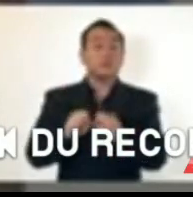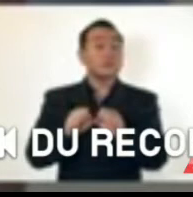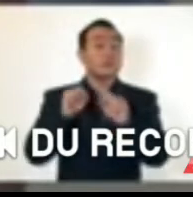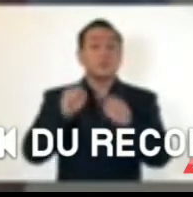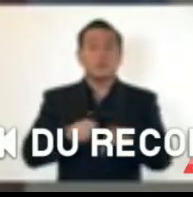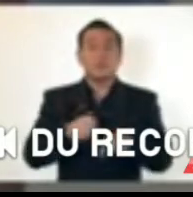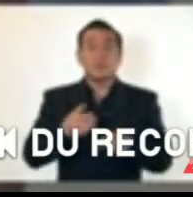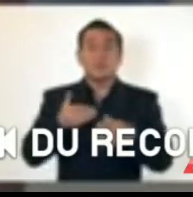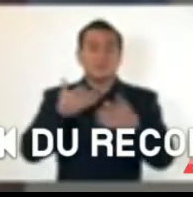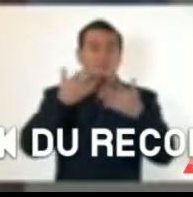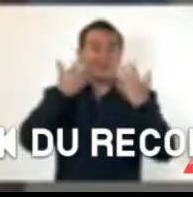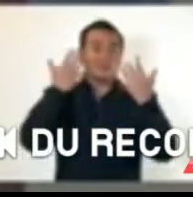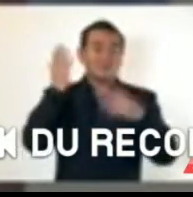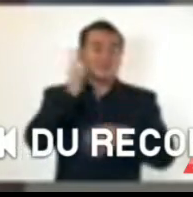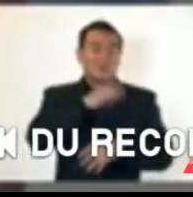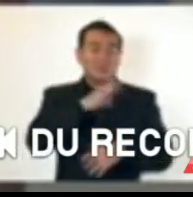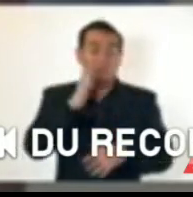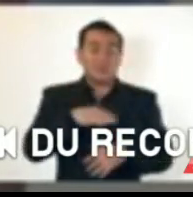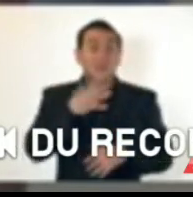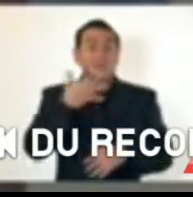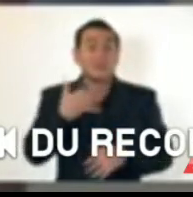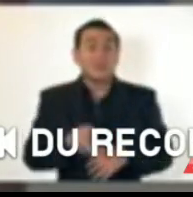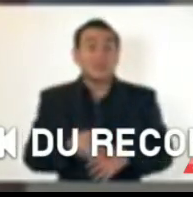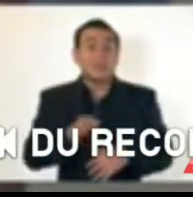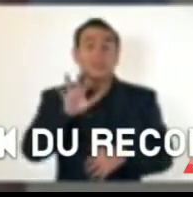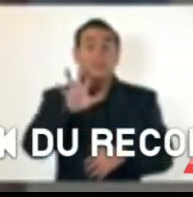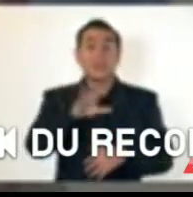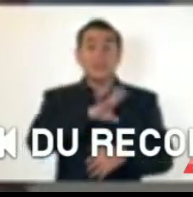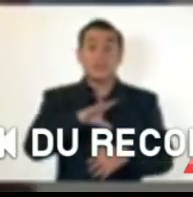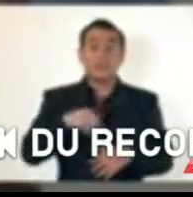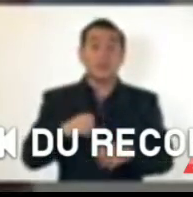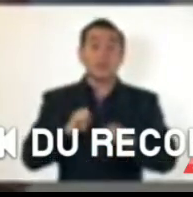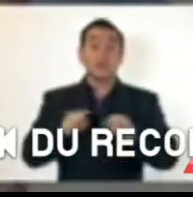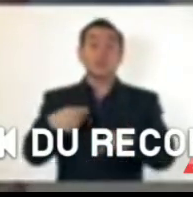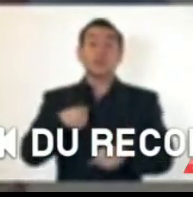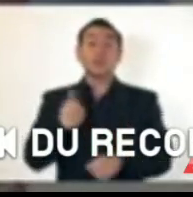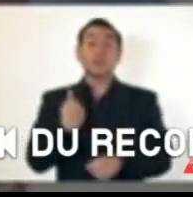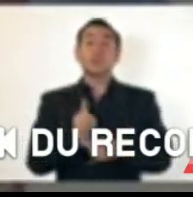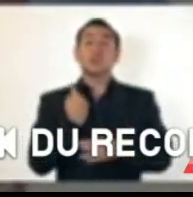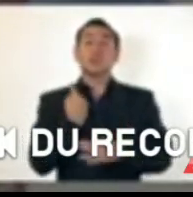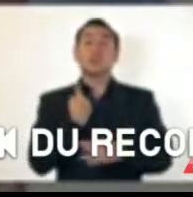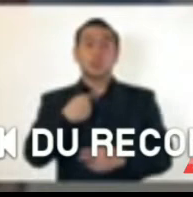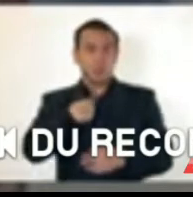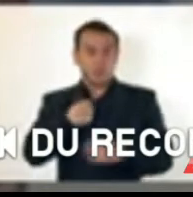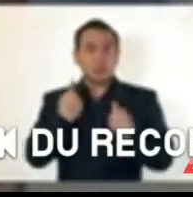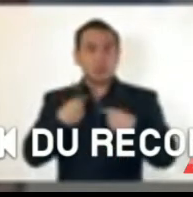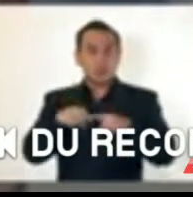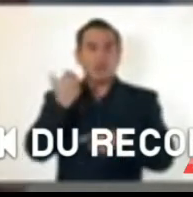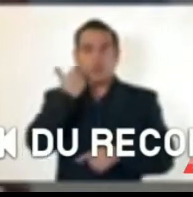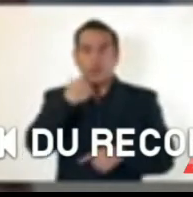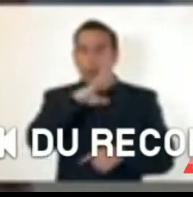puede seguir la peste en la casa. Y dice, tengo 5 familiares muertos, solo quedo yo y yo estoy enfermo.